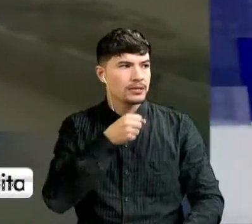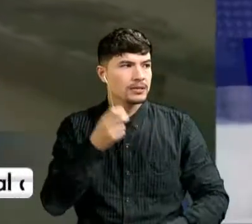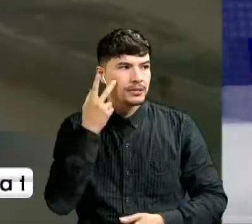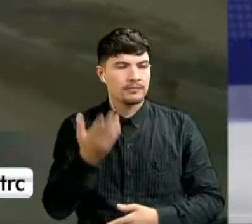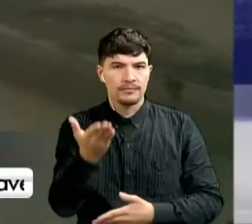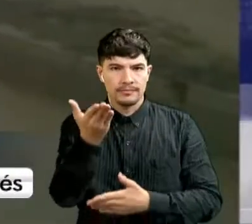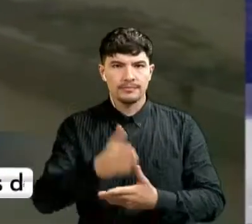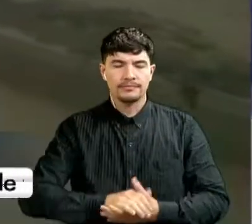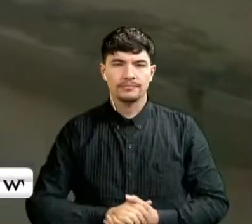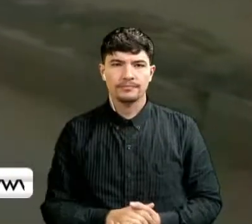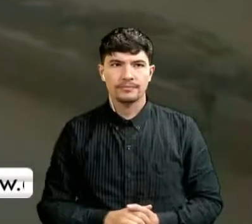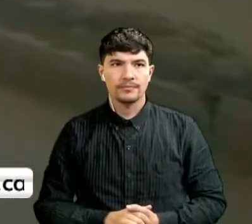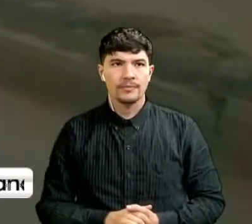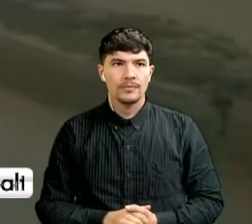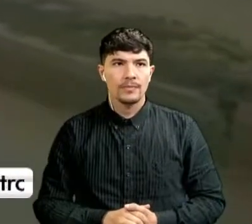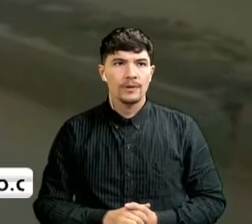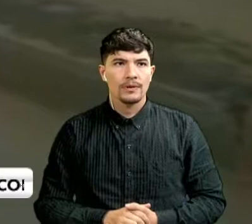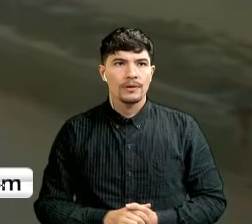en Oriente Noticias.